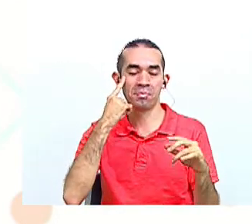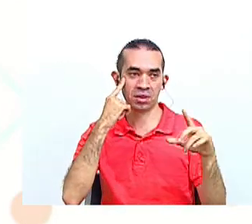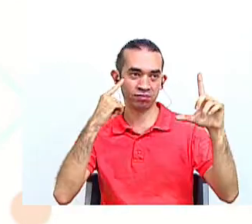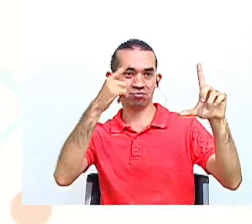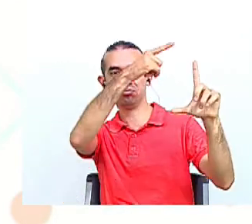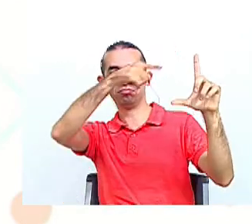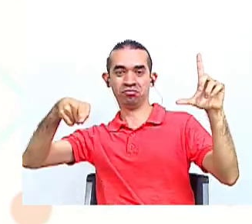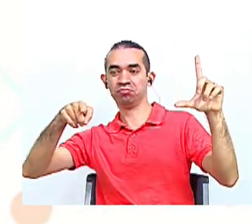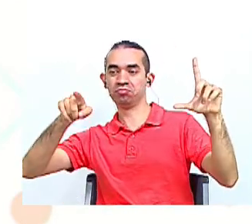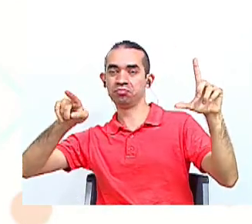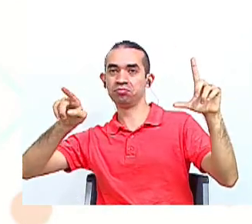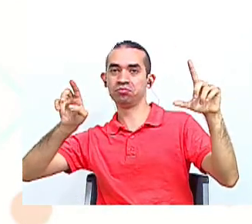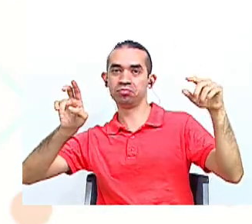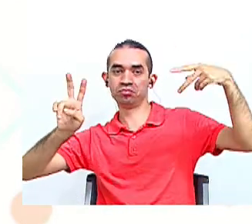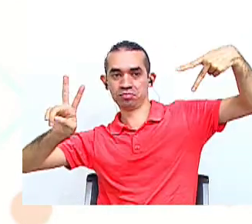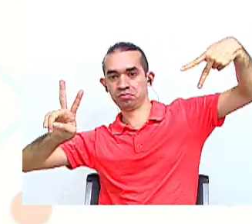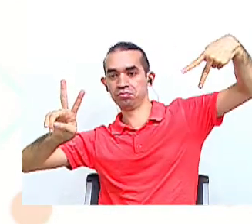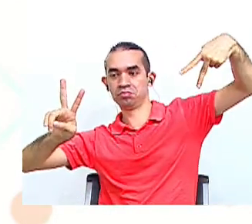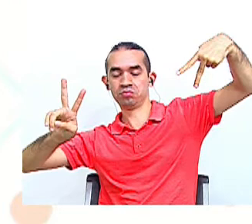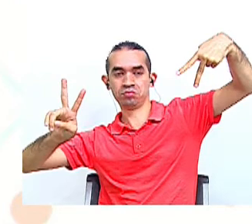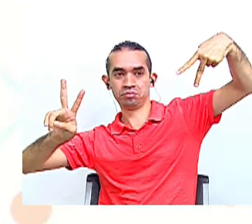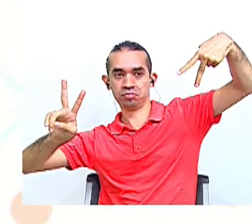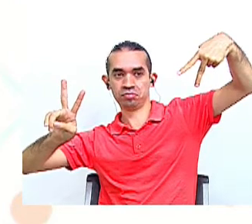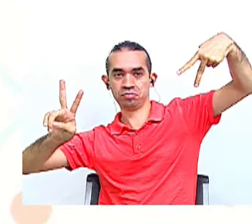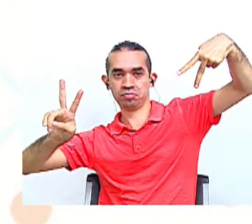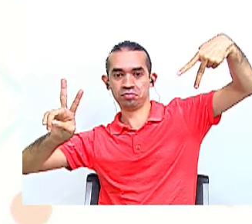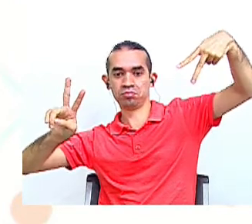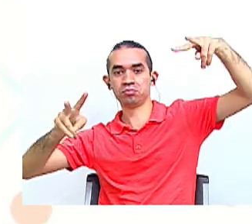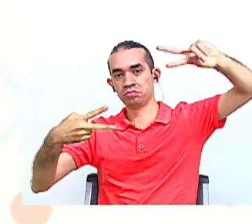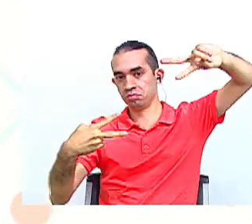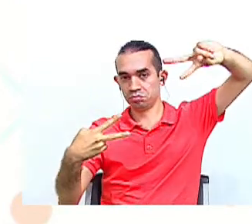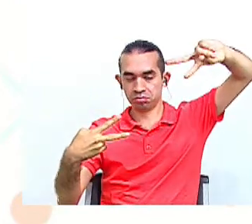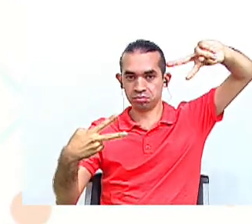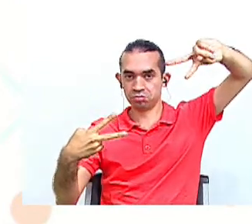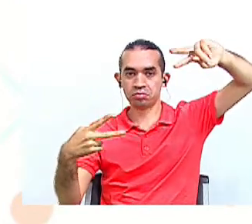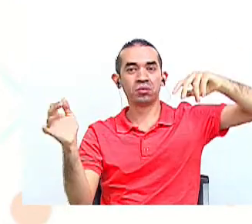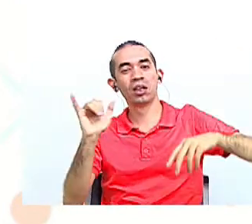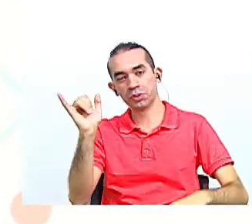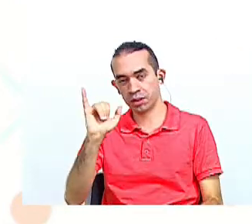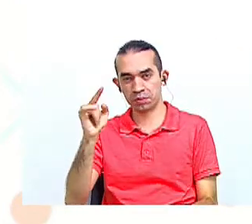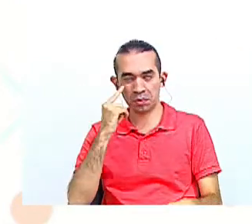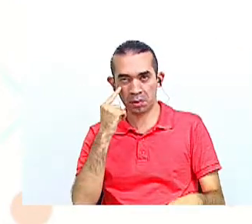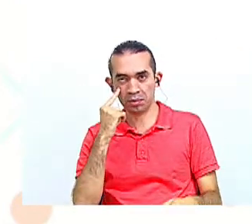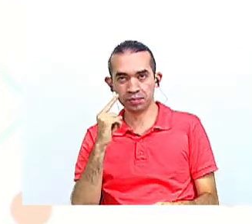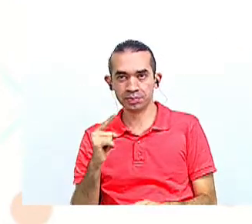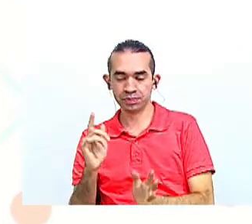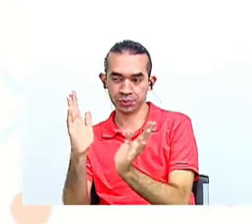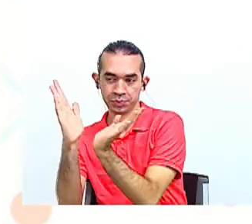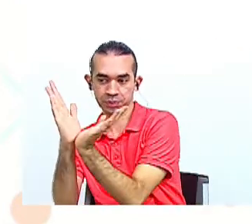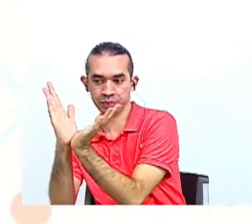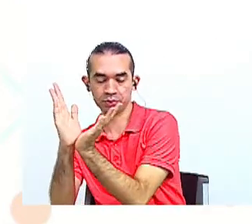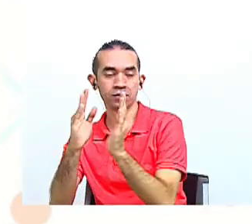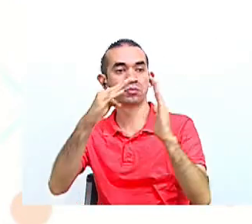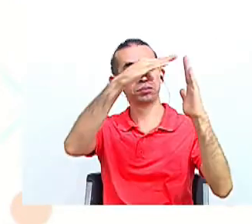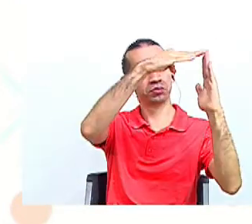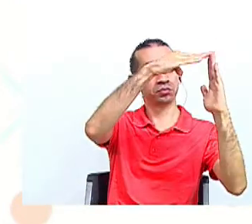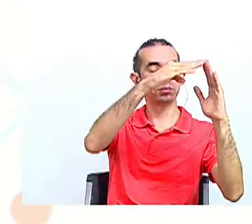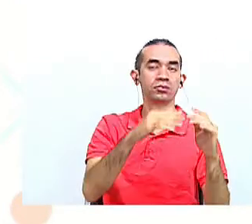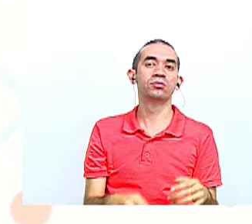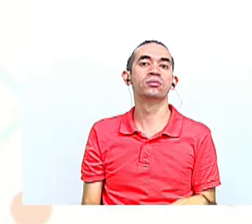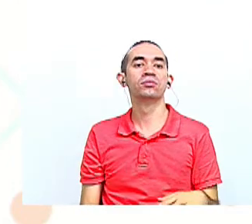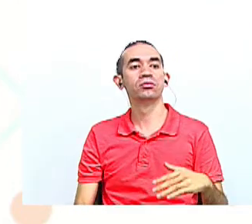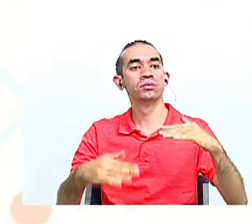ángulos alternos internos. Así como la medida del ángulo